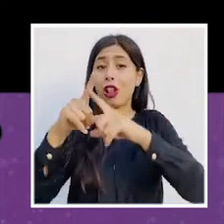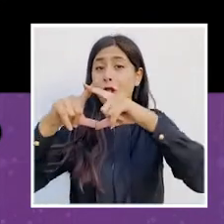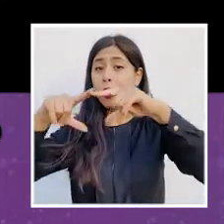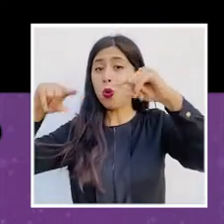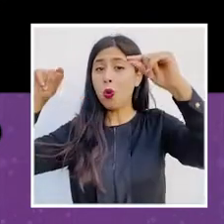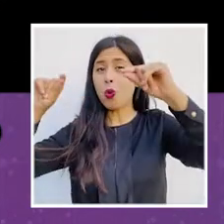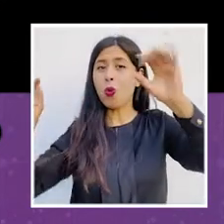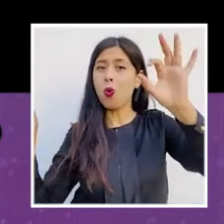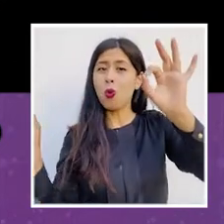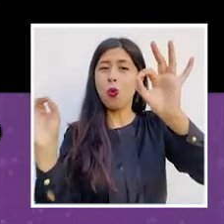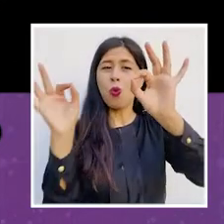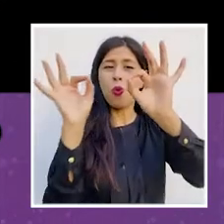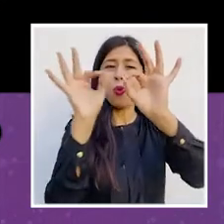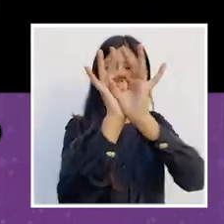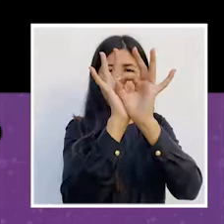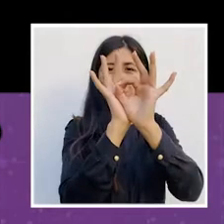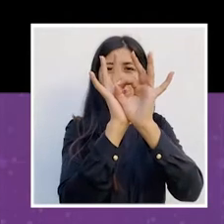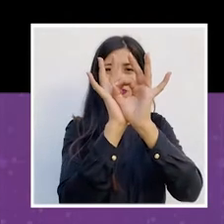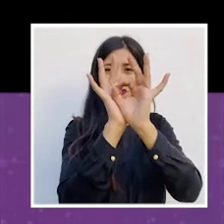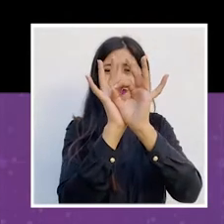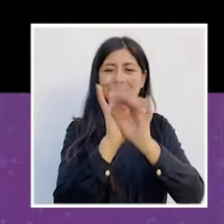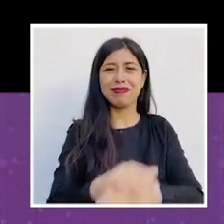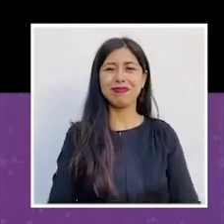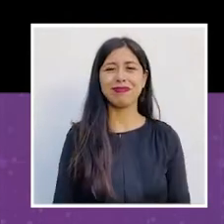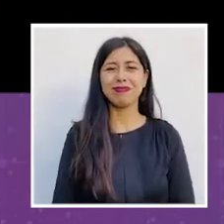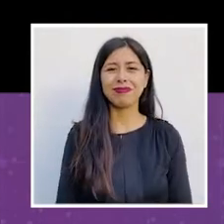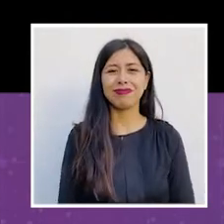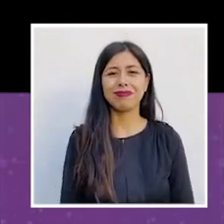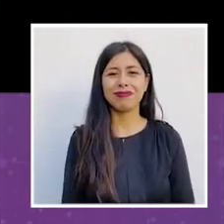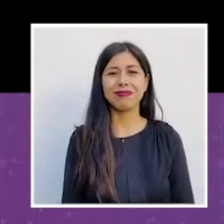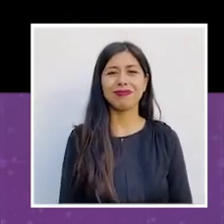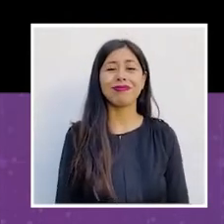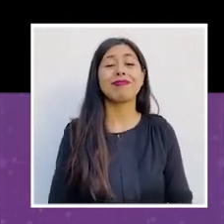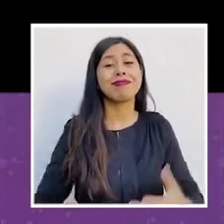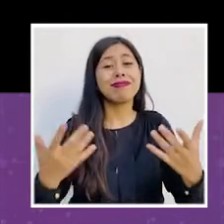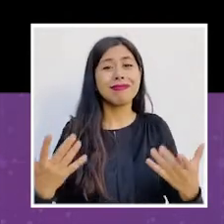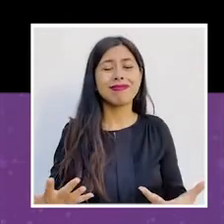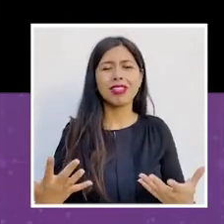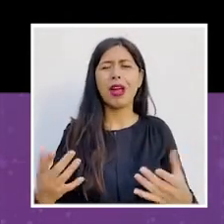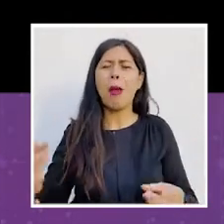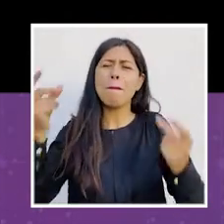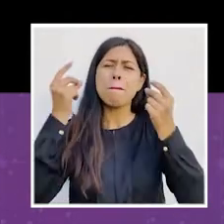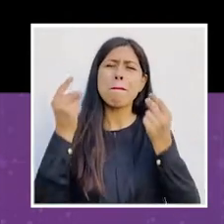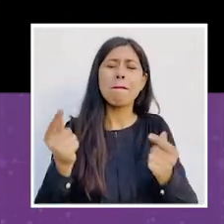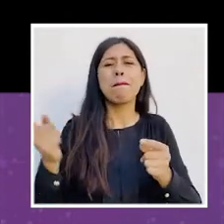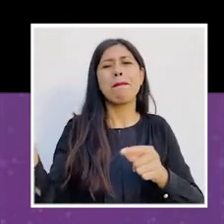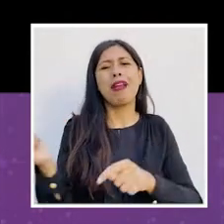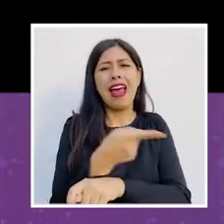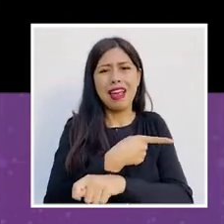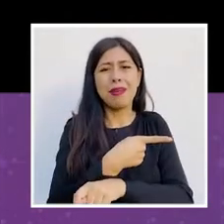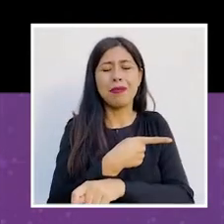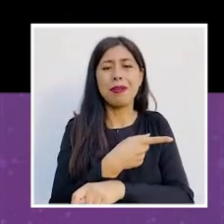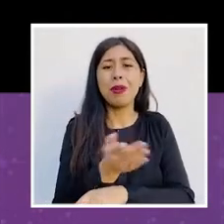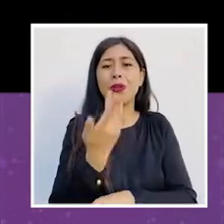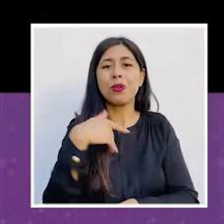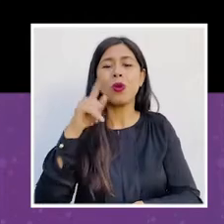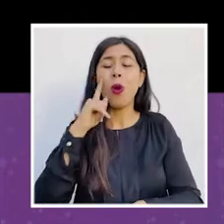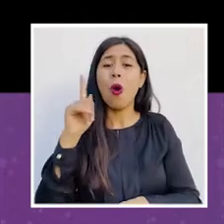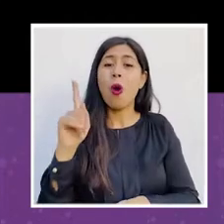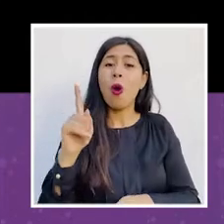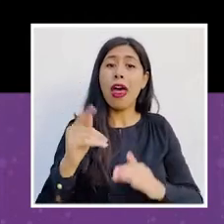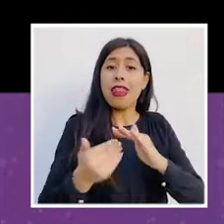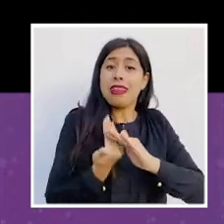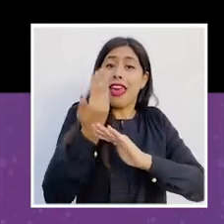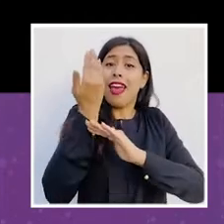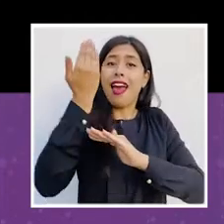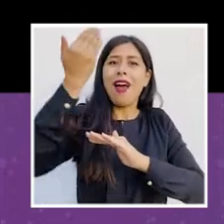que es la luna que se interpone por delante del Sol. Así que en un santiamén vamos